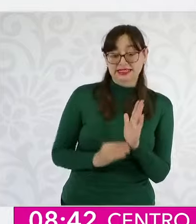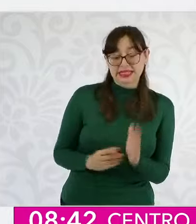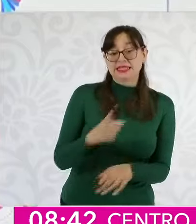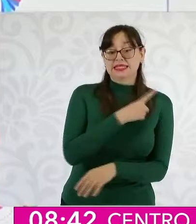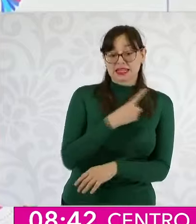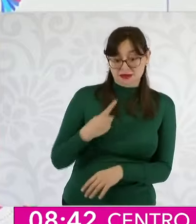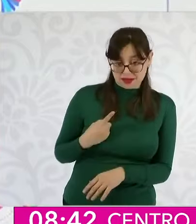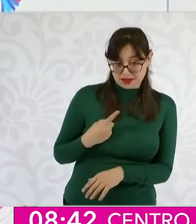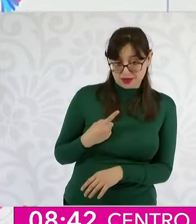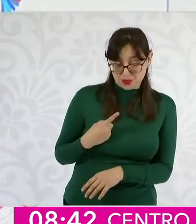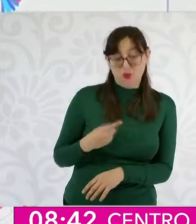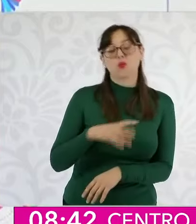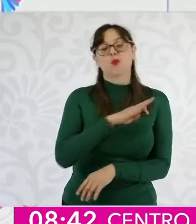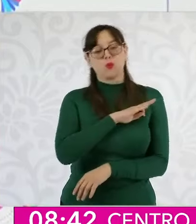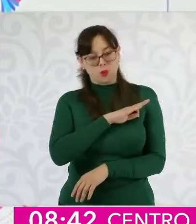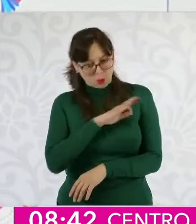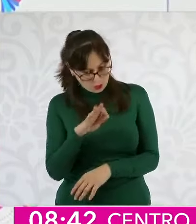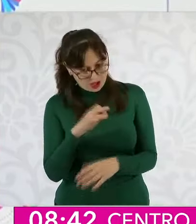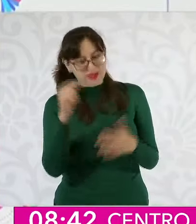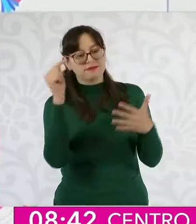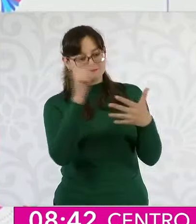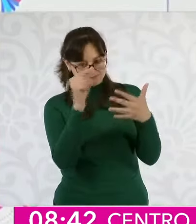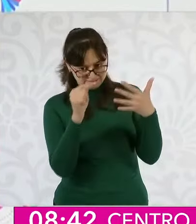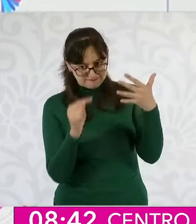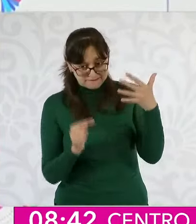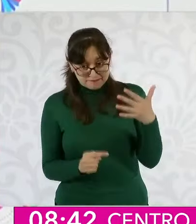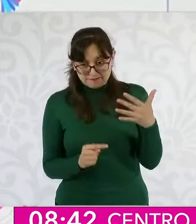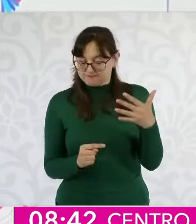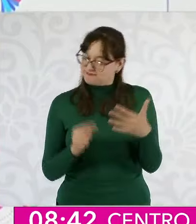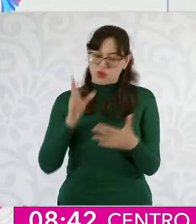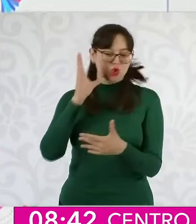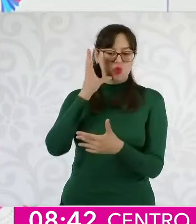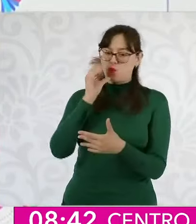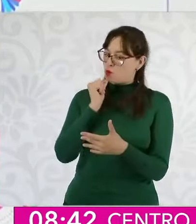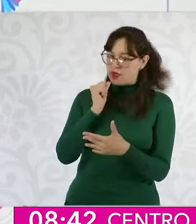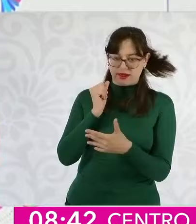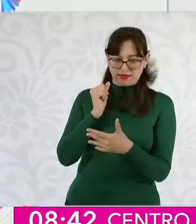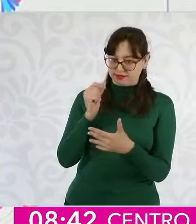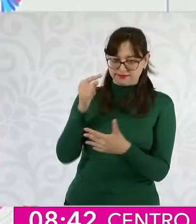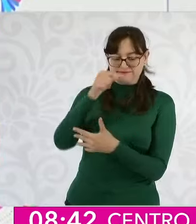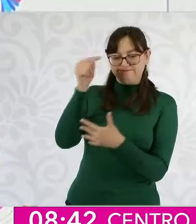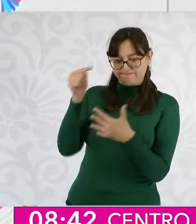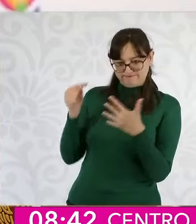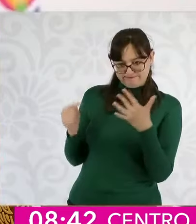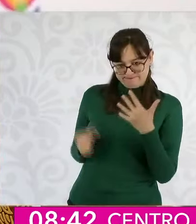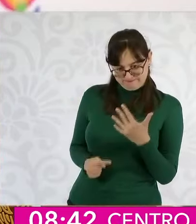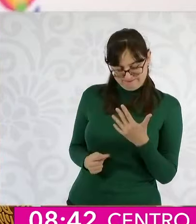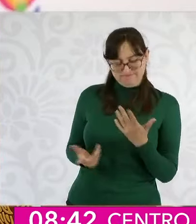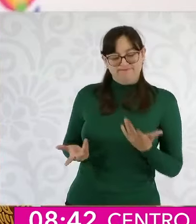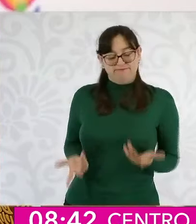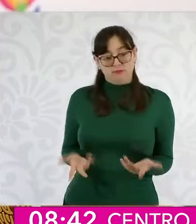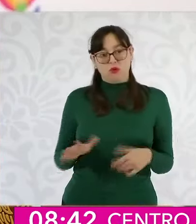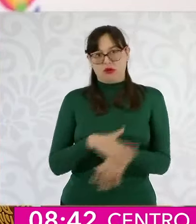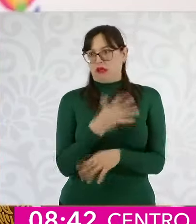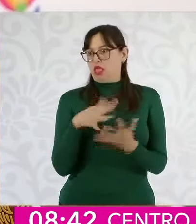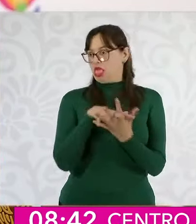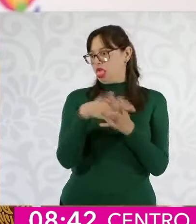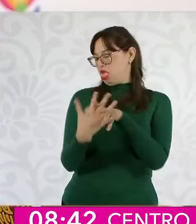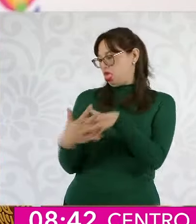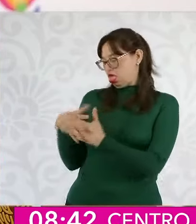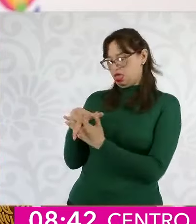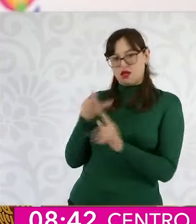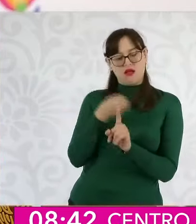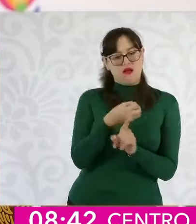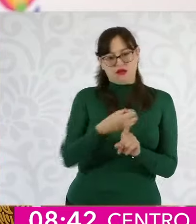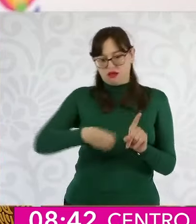qué parte sí se puede hacer y qué parte pues nos lleva a una… a un desorden en las concesiones y en